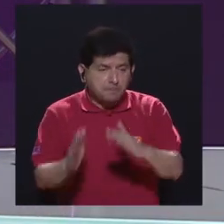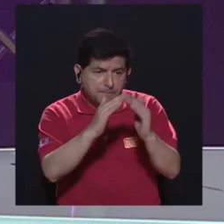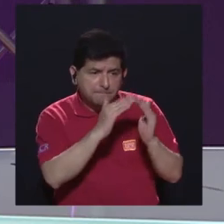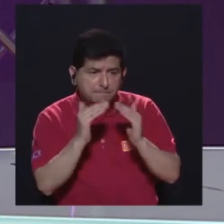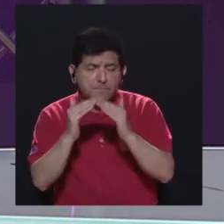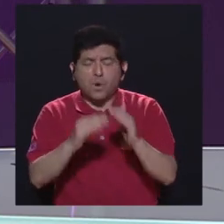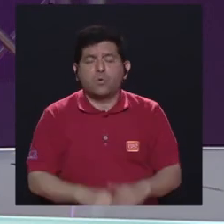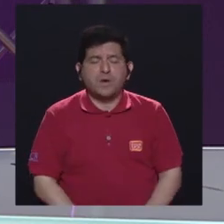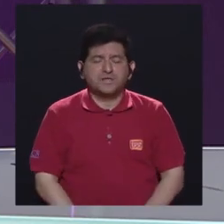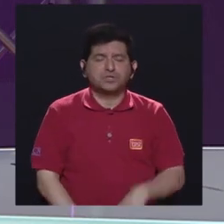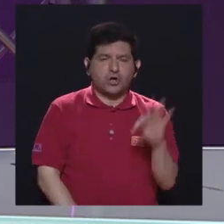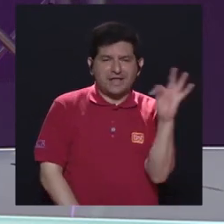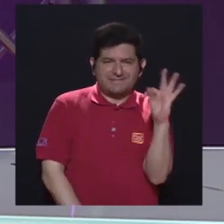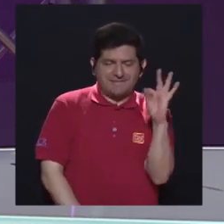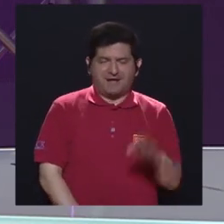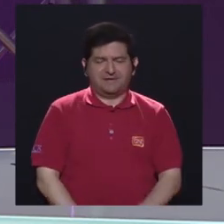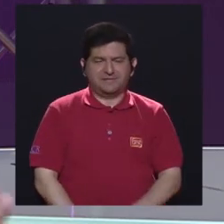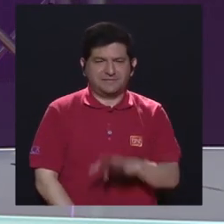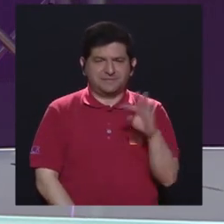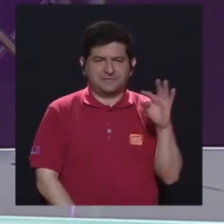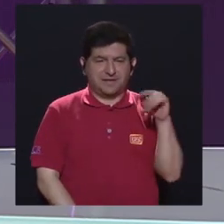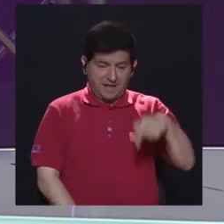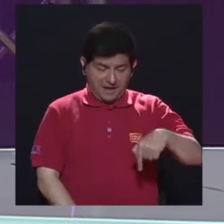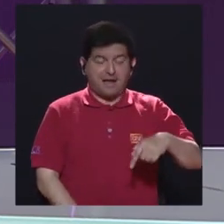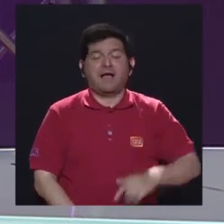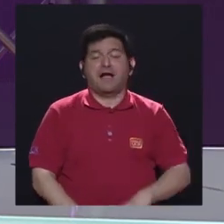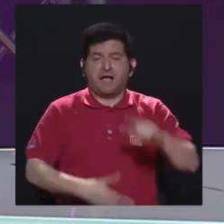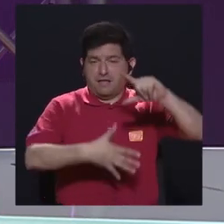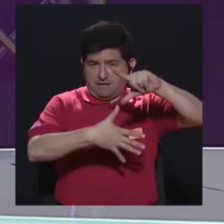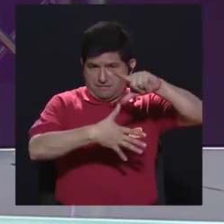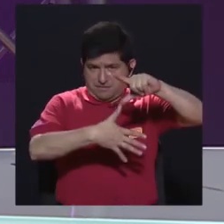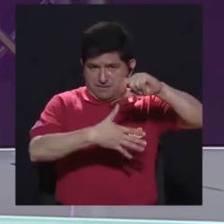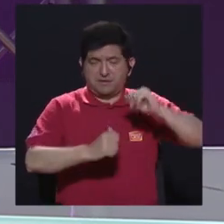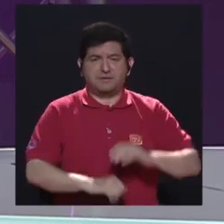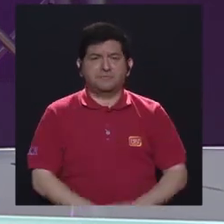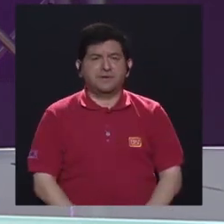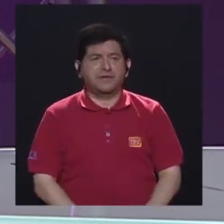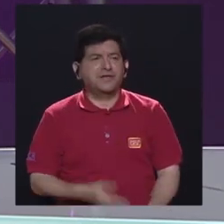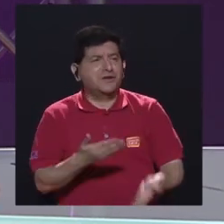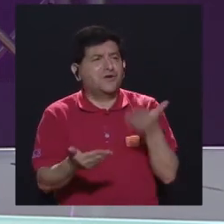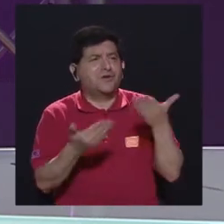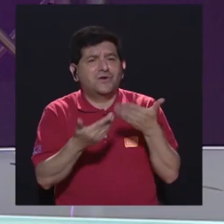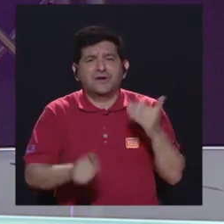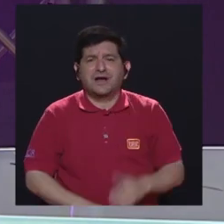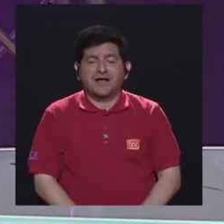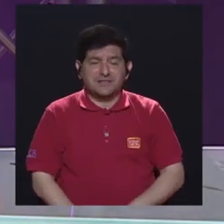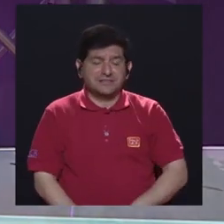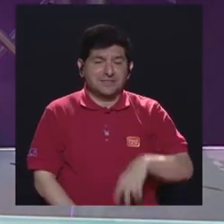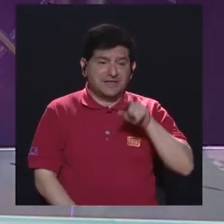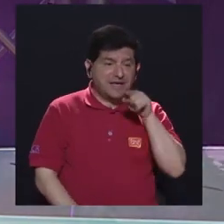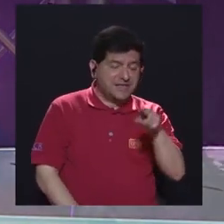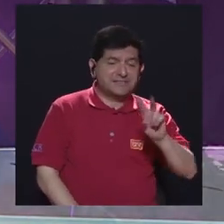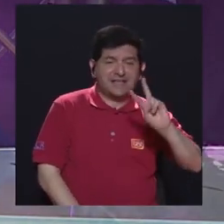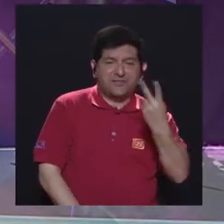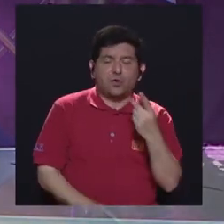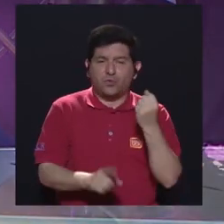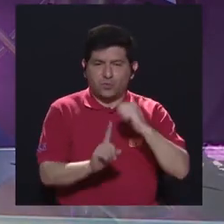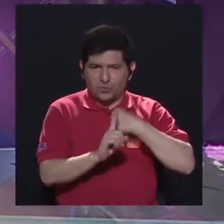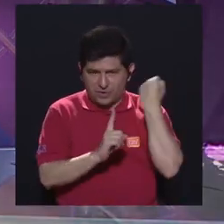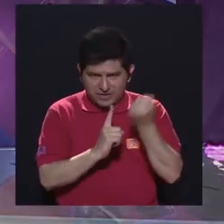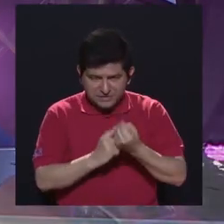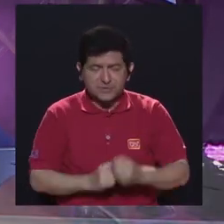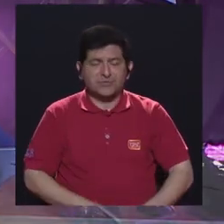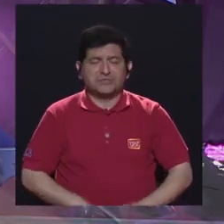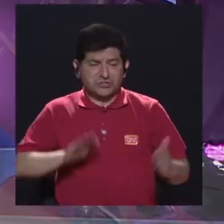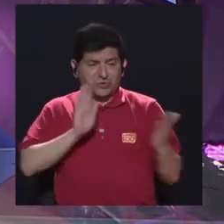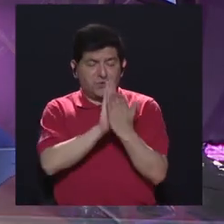poblaciones trans, travestis, dentro de Latinoamérica casi podría decir que residen en ese binomio, ¿verdad? Y hay un